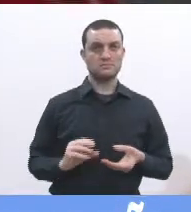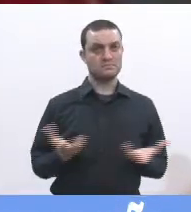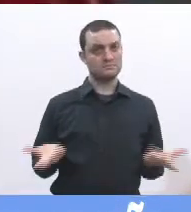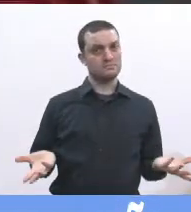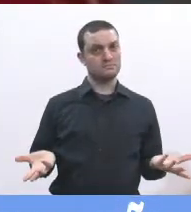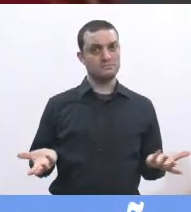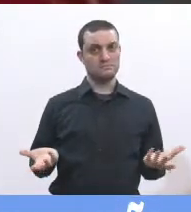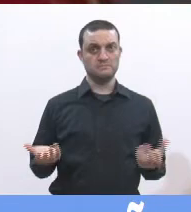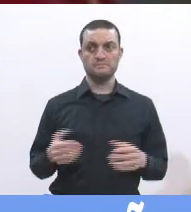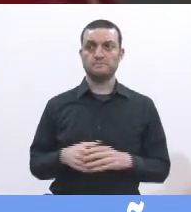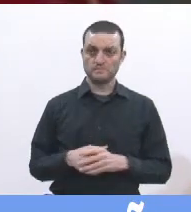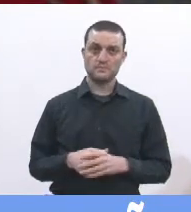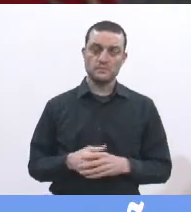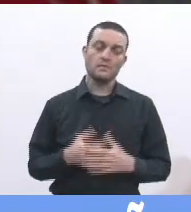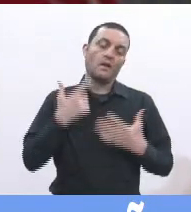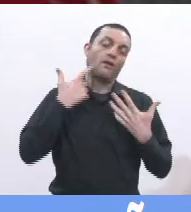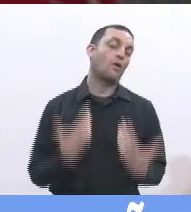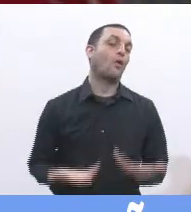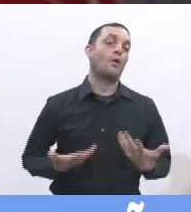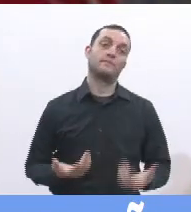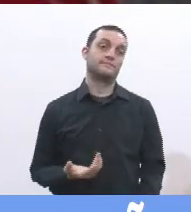¿Y saben qué? Es obvio que se va a judicializar.